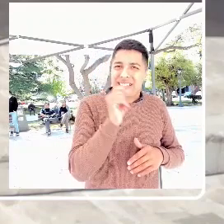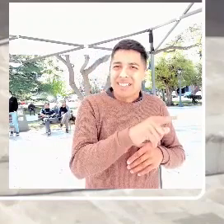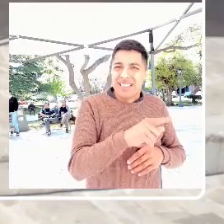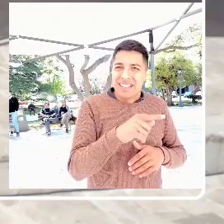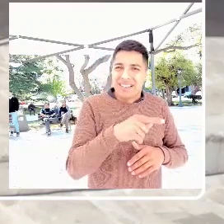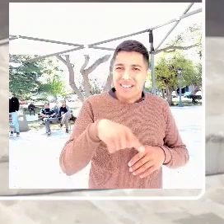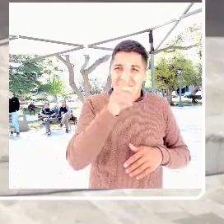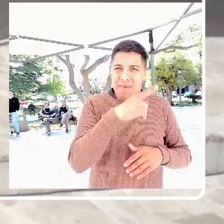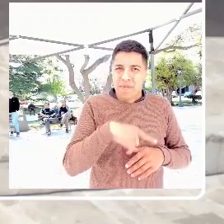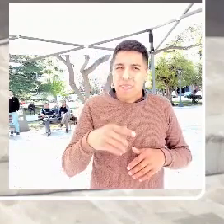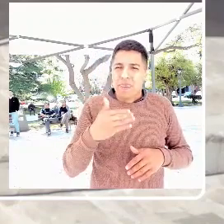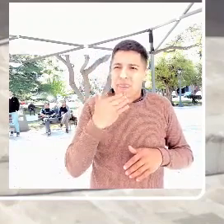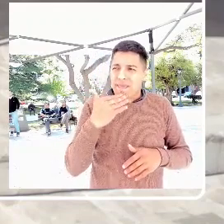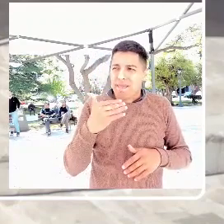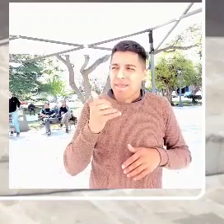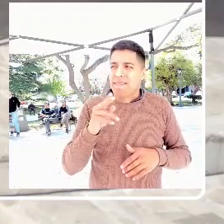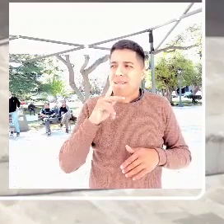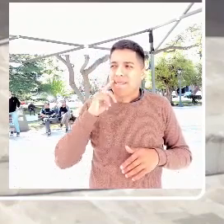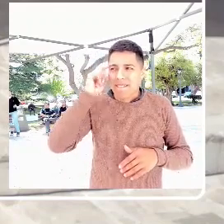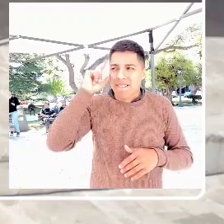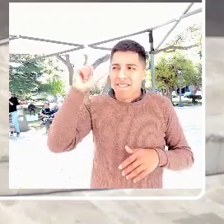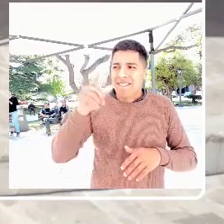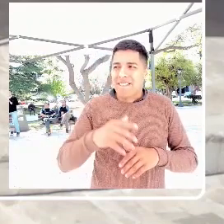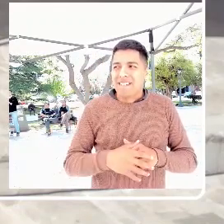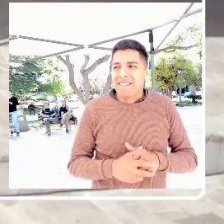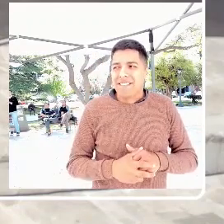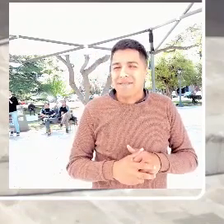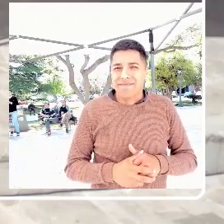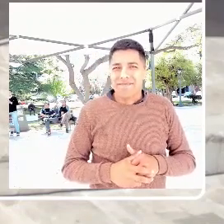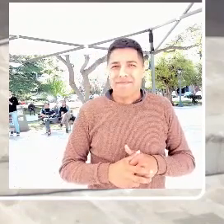conjunta. Ariel, gracias. Ah, lo hacemos público.